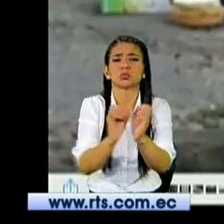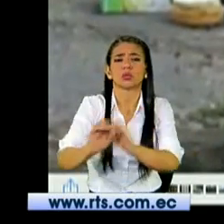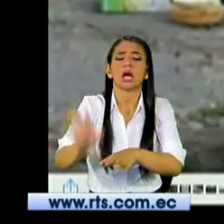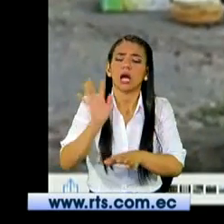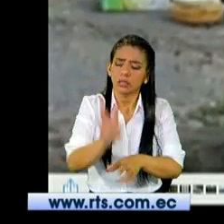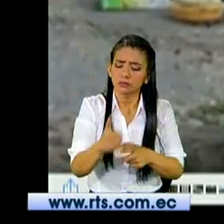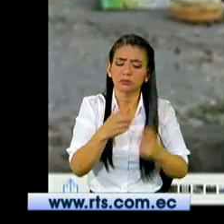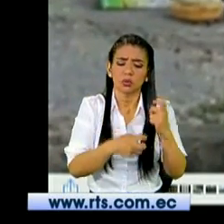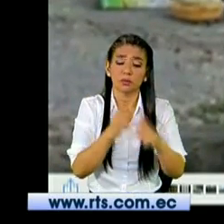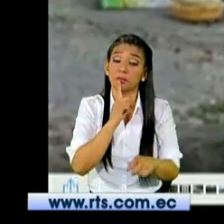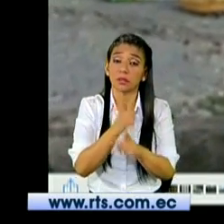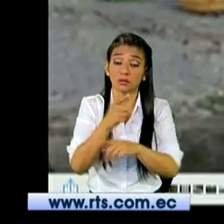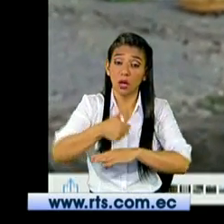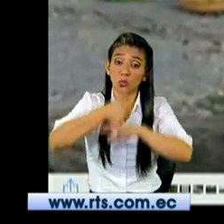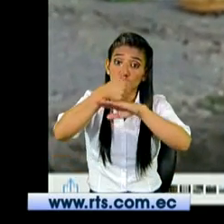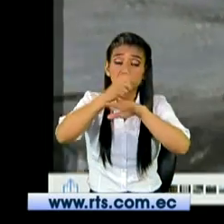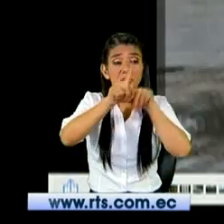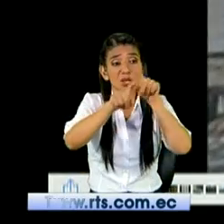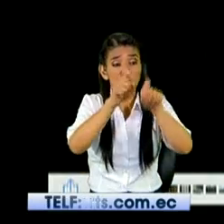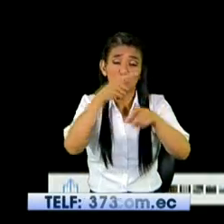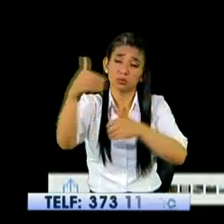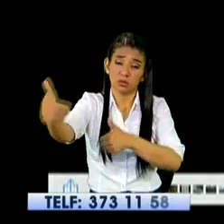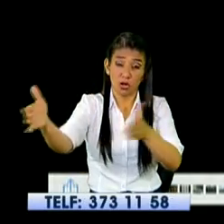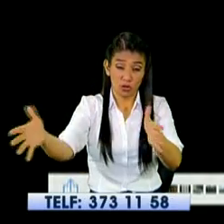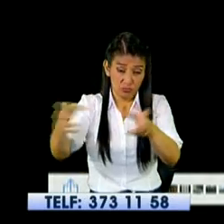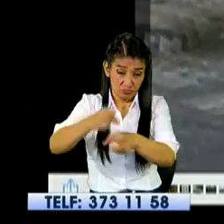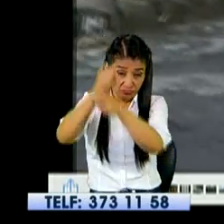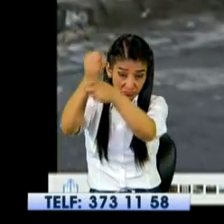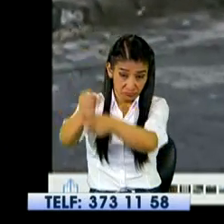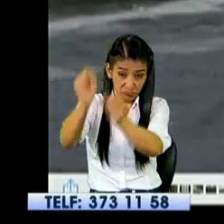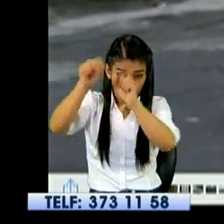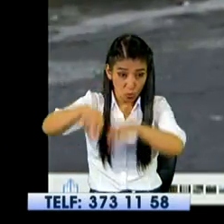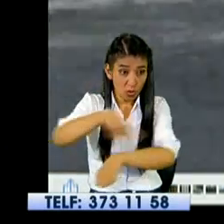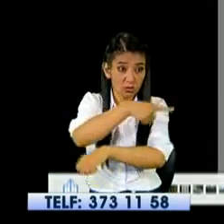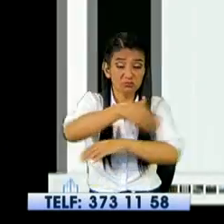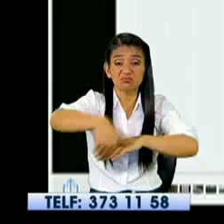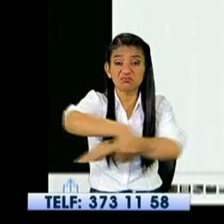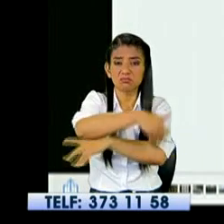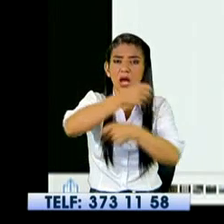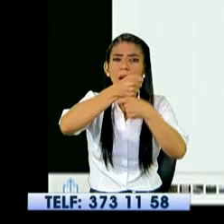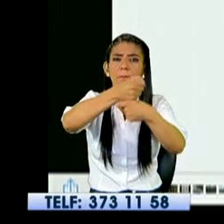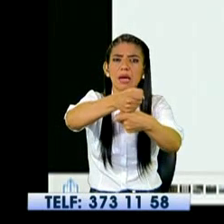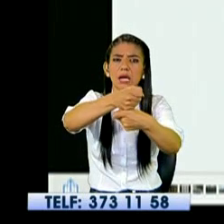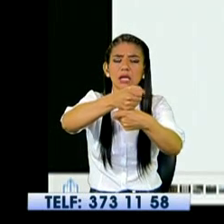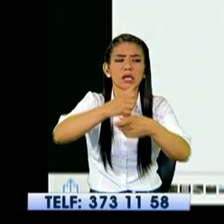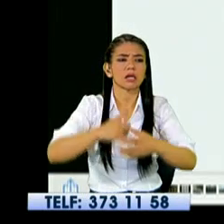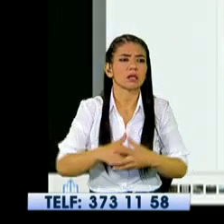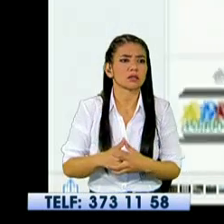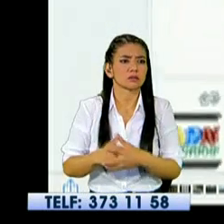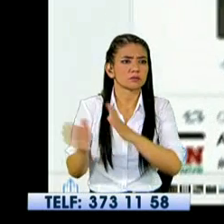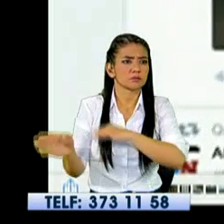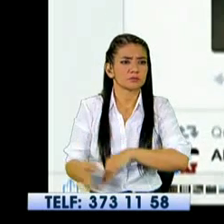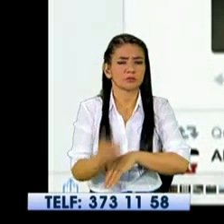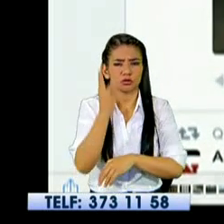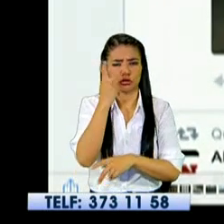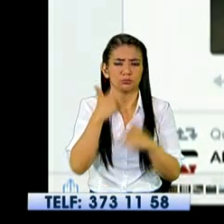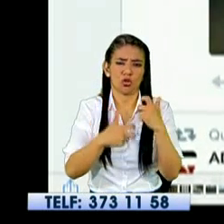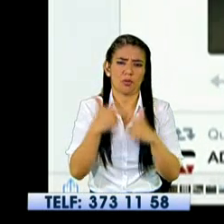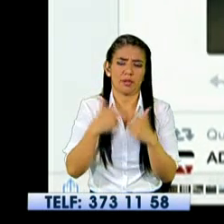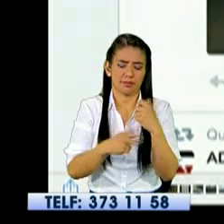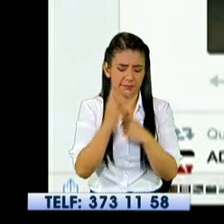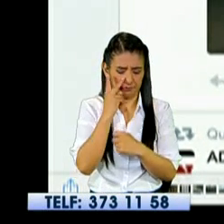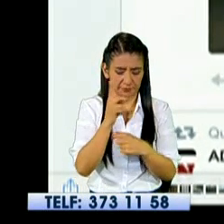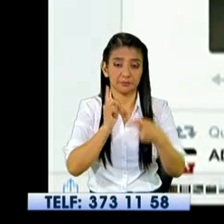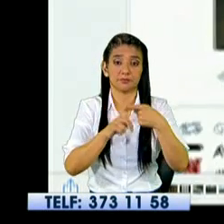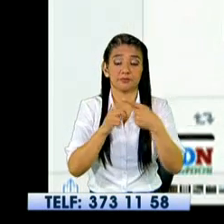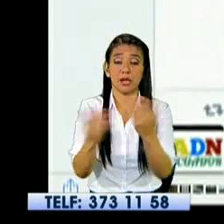que se tiene. Autoridades, un contenedor, están pidiendo. Esto es por la América, ¿no? En la Guatemala. Dos problemas en una sola imagen,